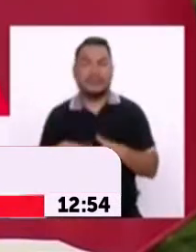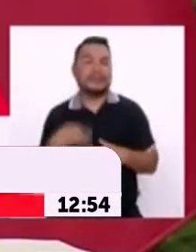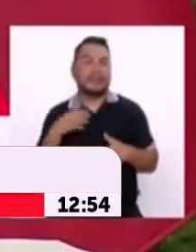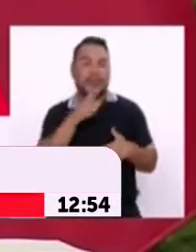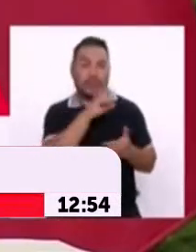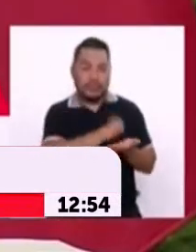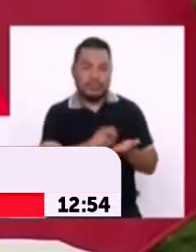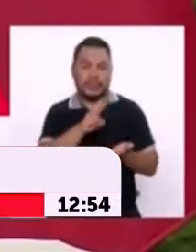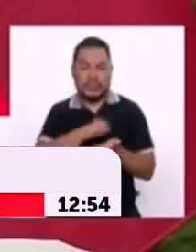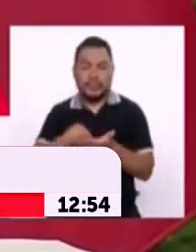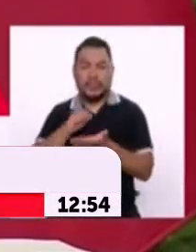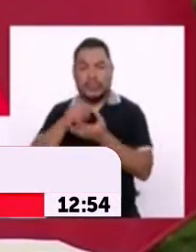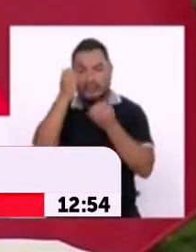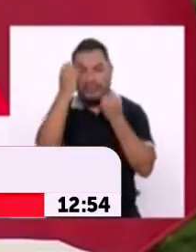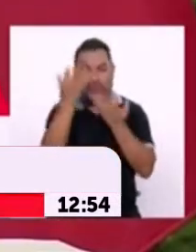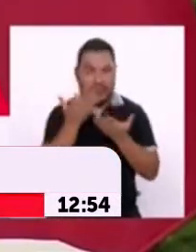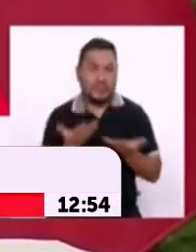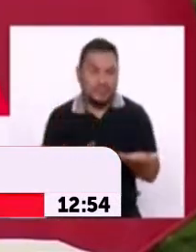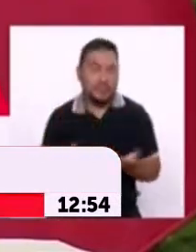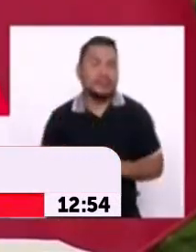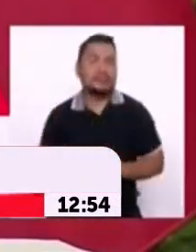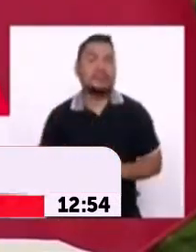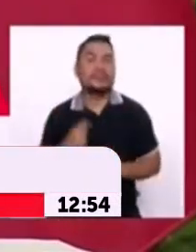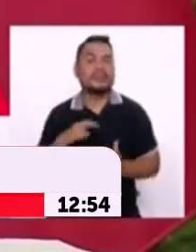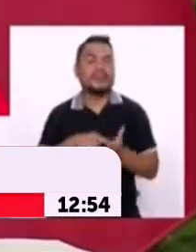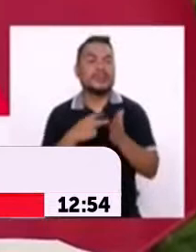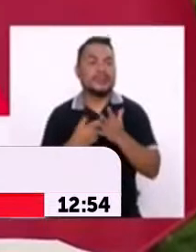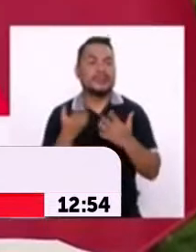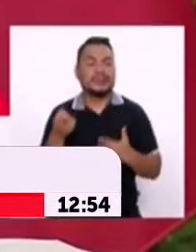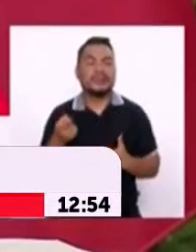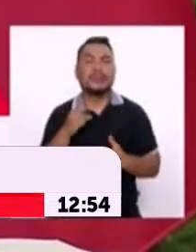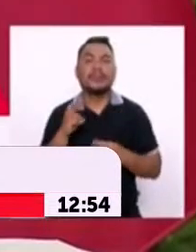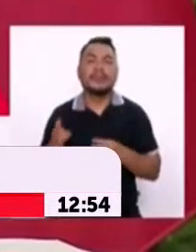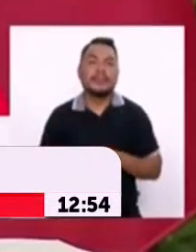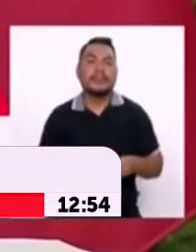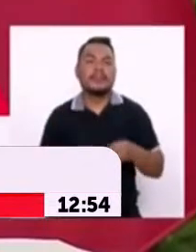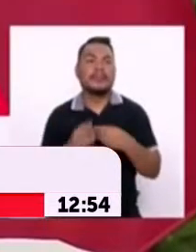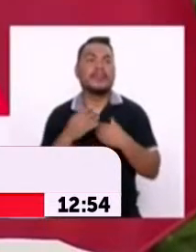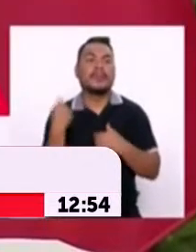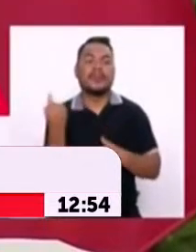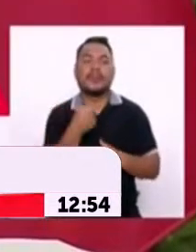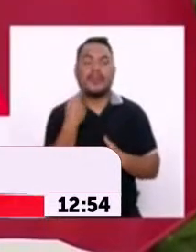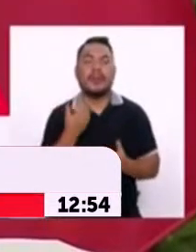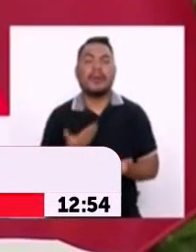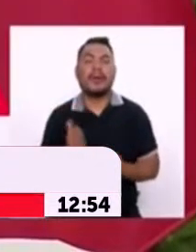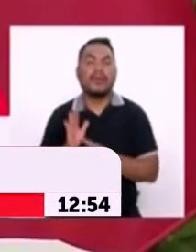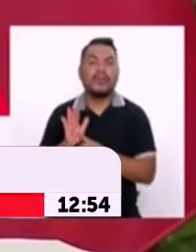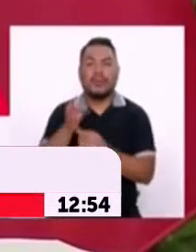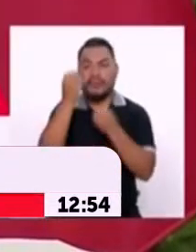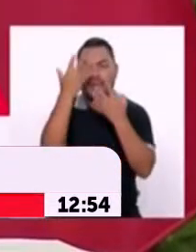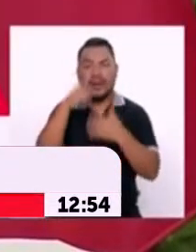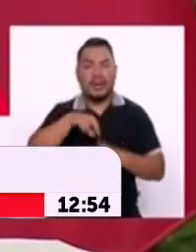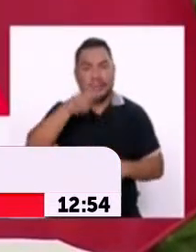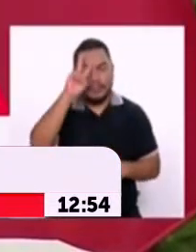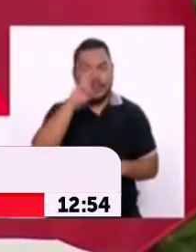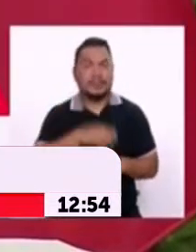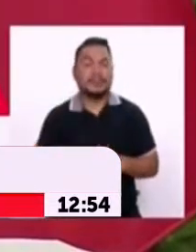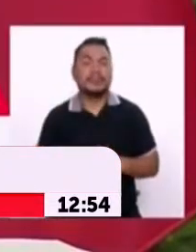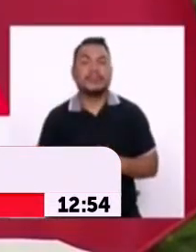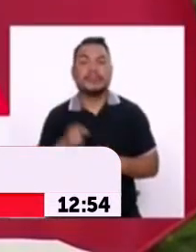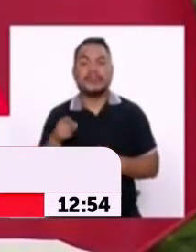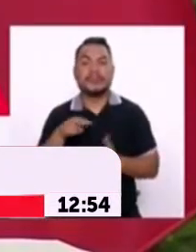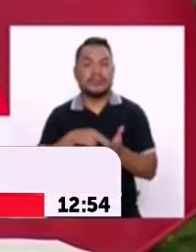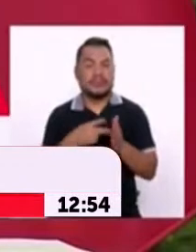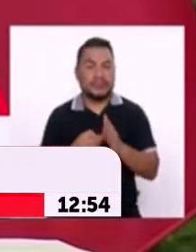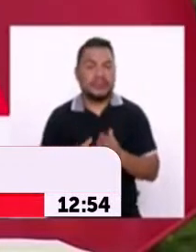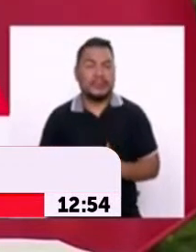bimensual, el que constituye ciertamente un mecanismo de dación de cuenta al país y